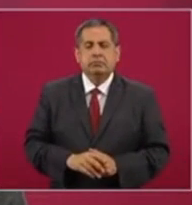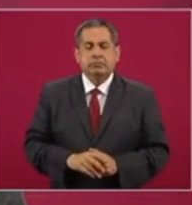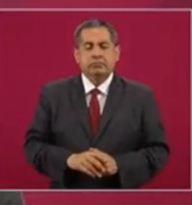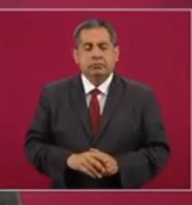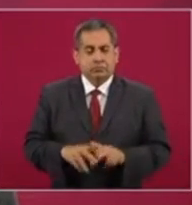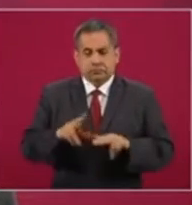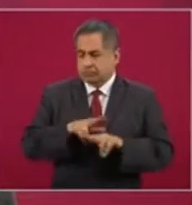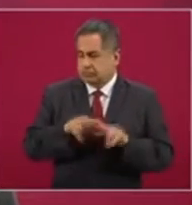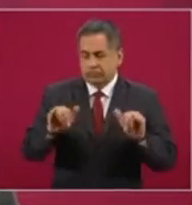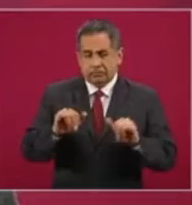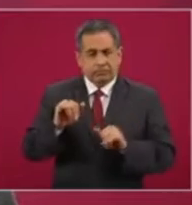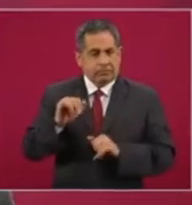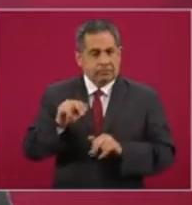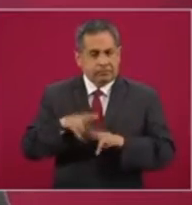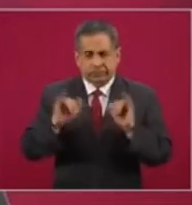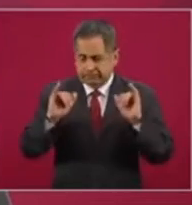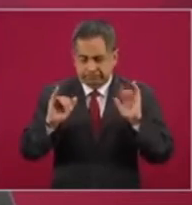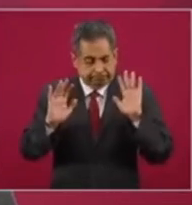No voy a ser